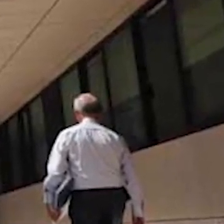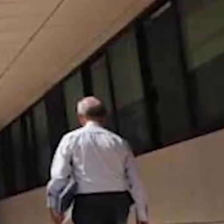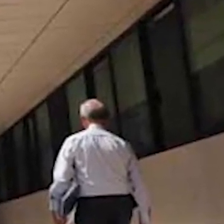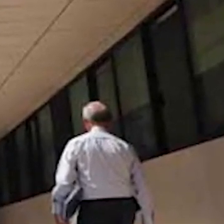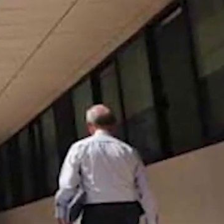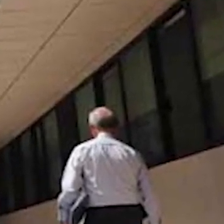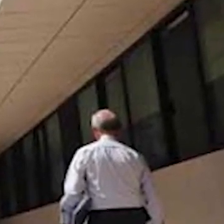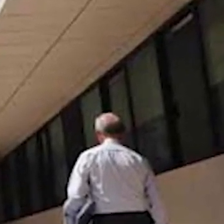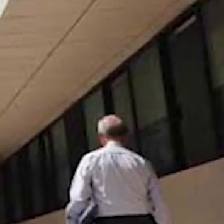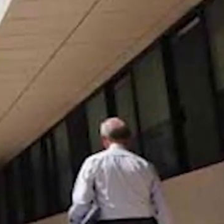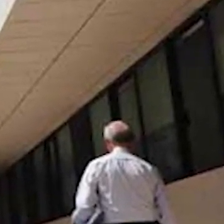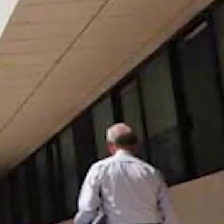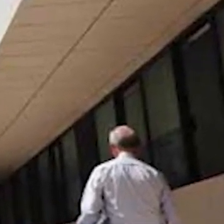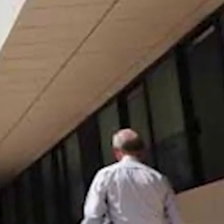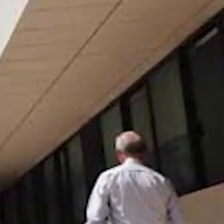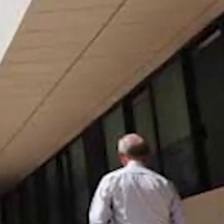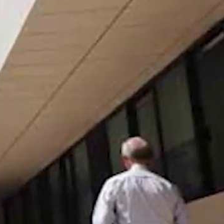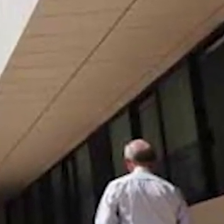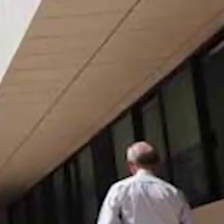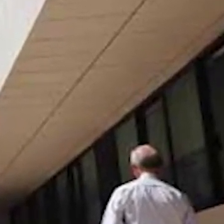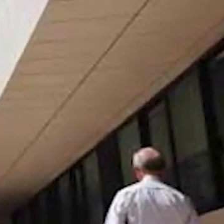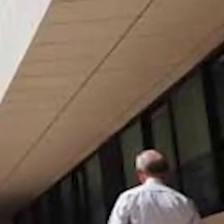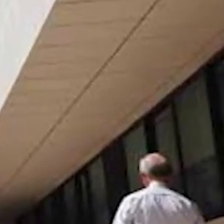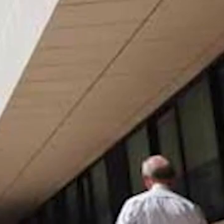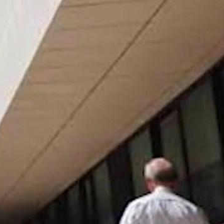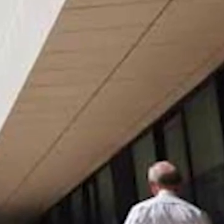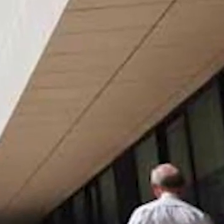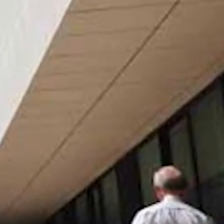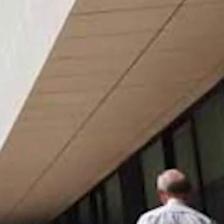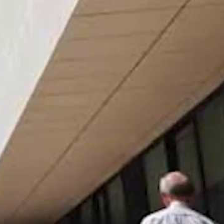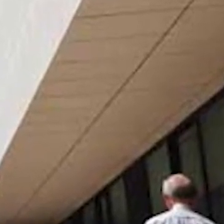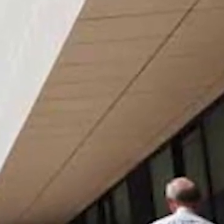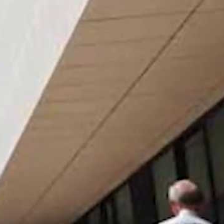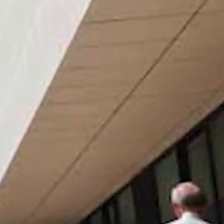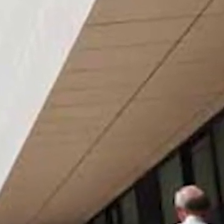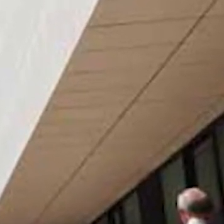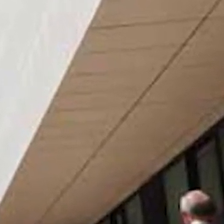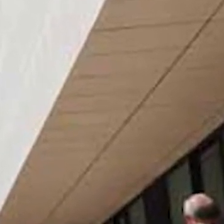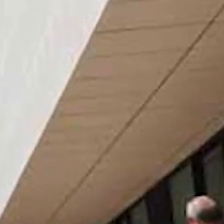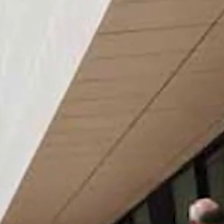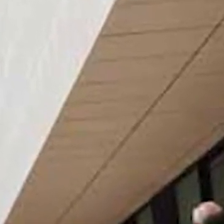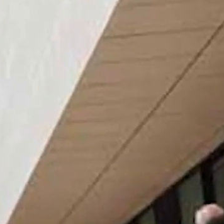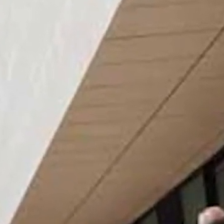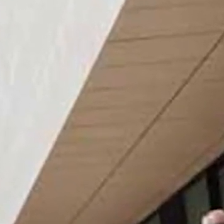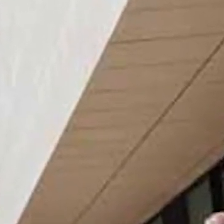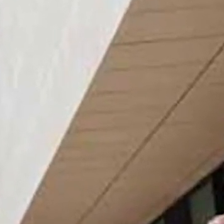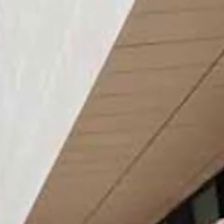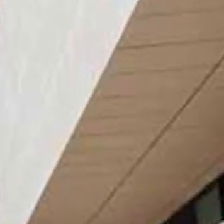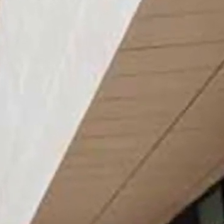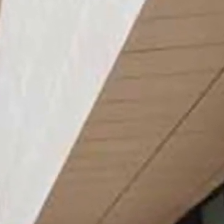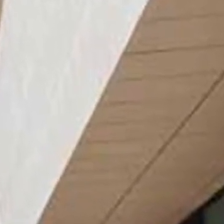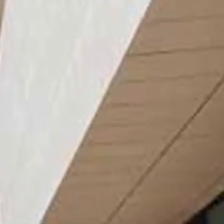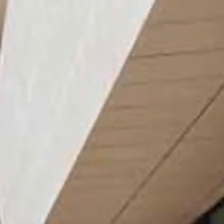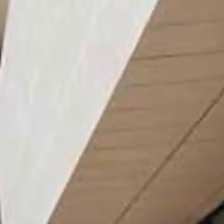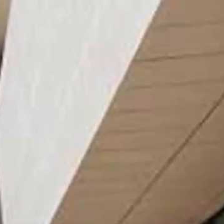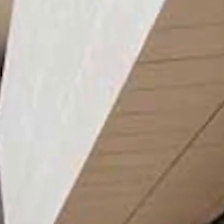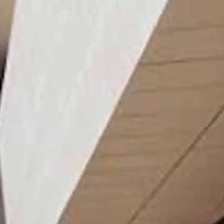49.195.000 pesos. Al concluir el primer trimestre de este año, Comunicación Social únicamente ejerció